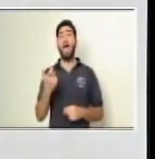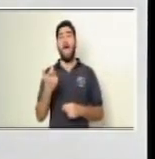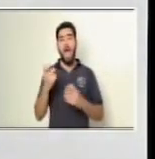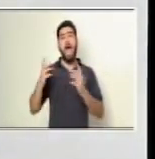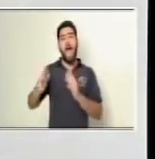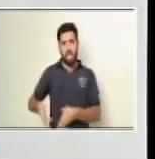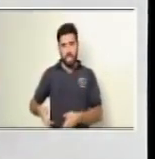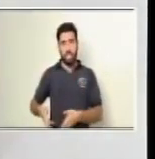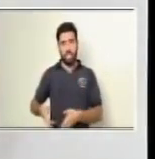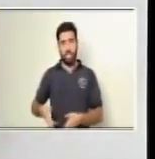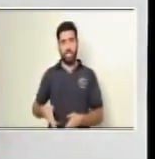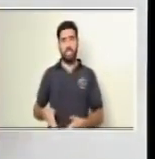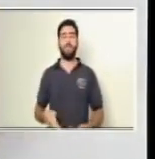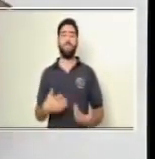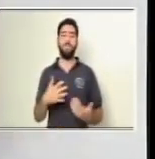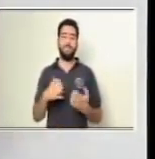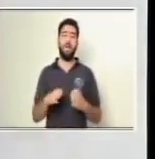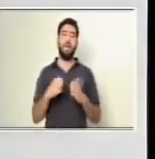compra